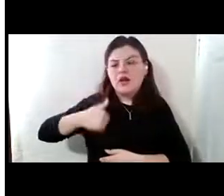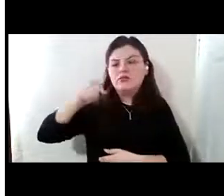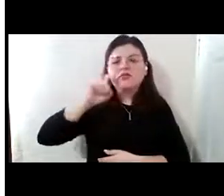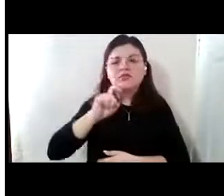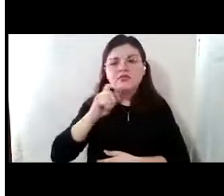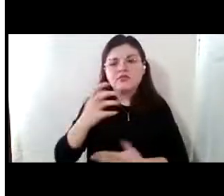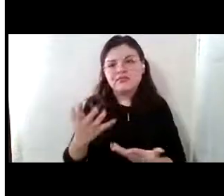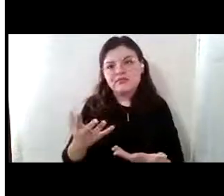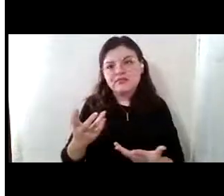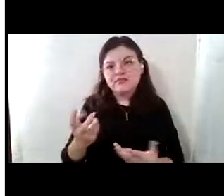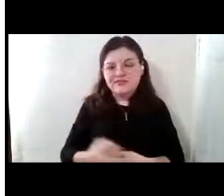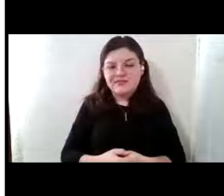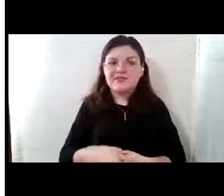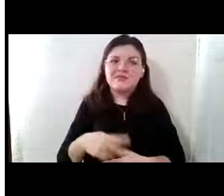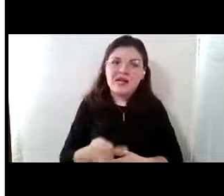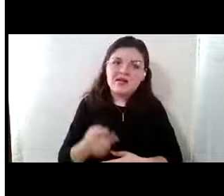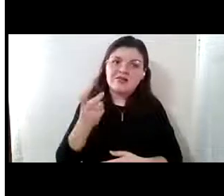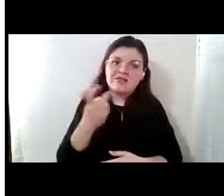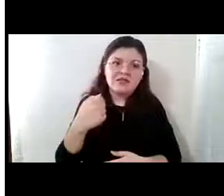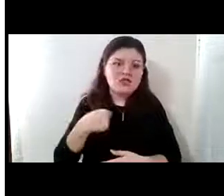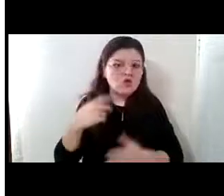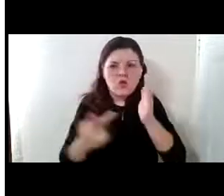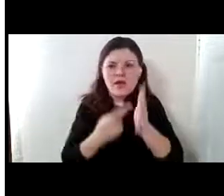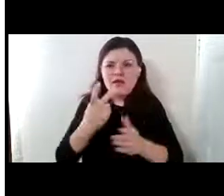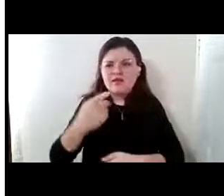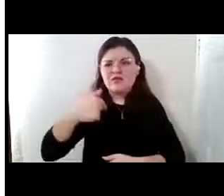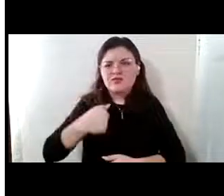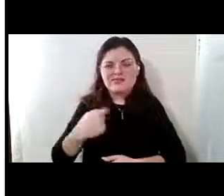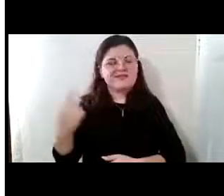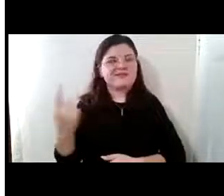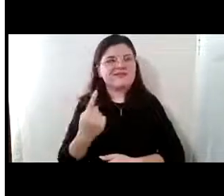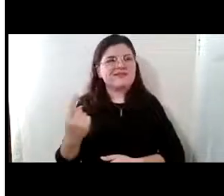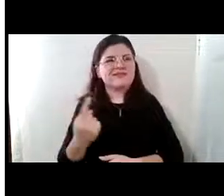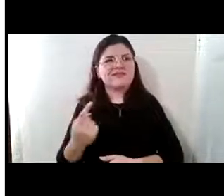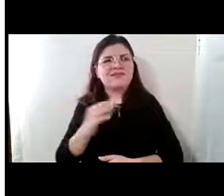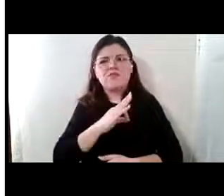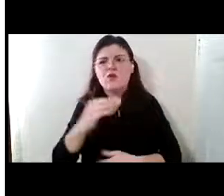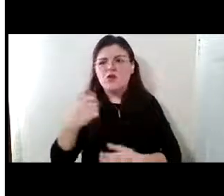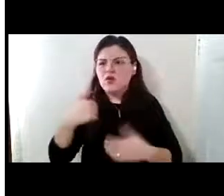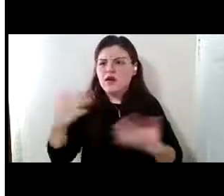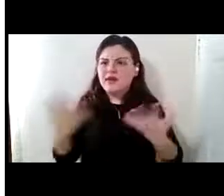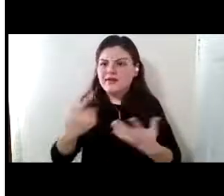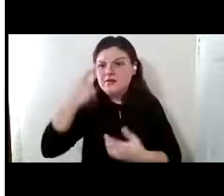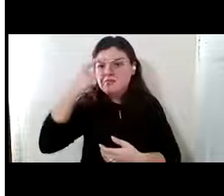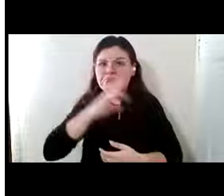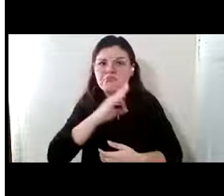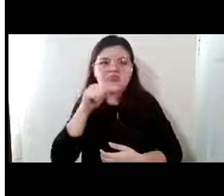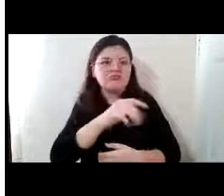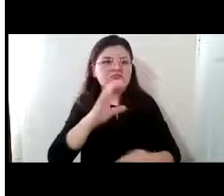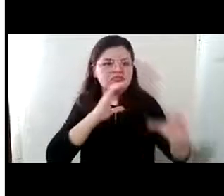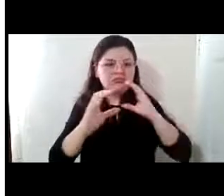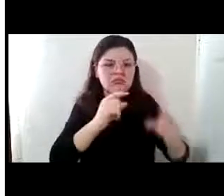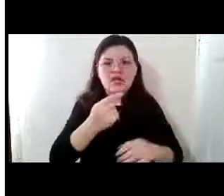Entonces, vuelvo a lo mismo en esta pregunta. ¿Qué puedo hacer yo para comunicarme? O más bien, ¿cómo me estoy comunicando con niños,